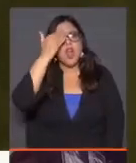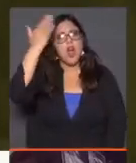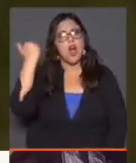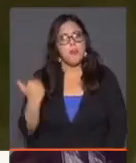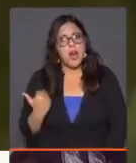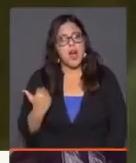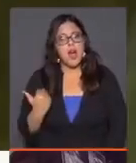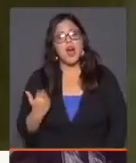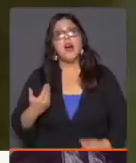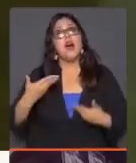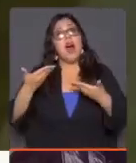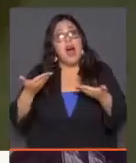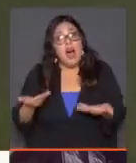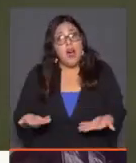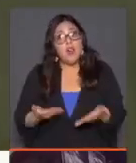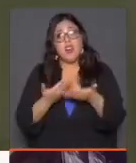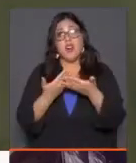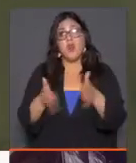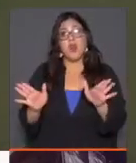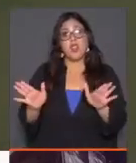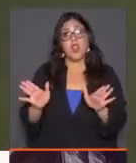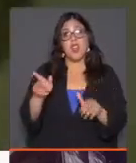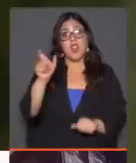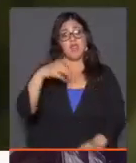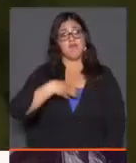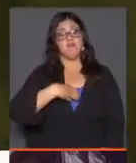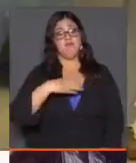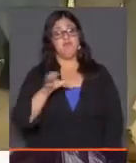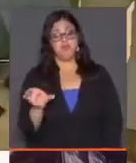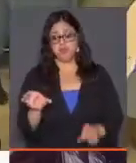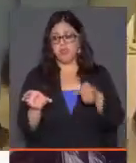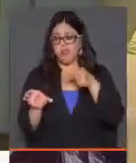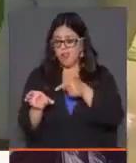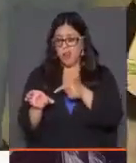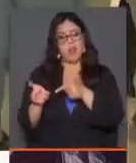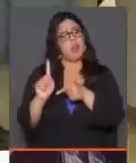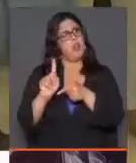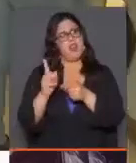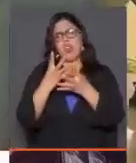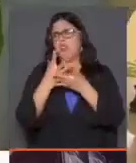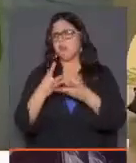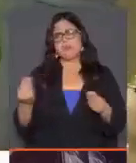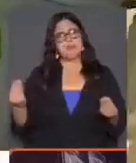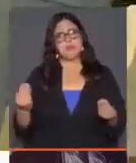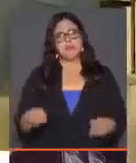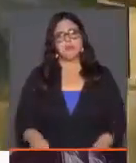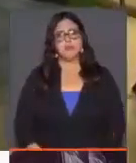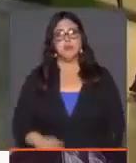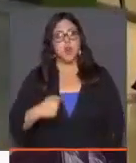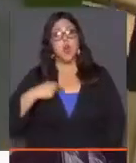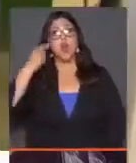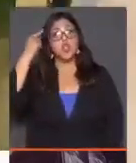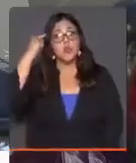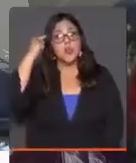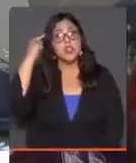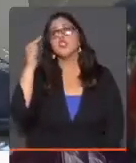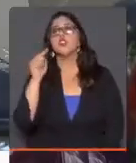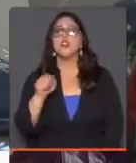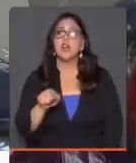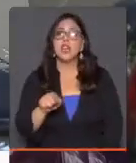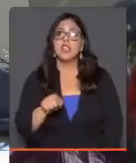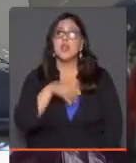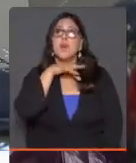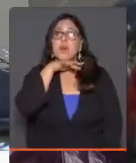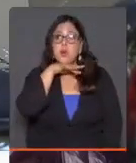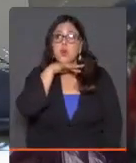cuando cualquier esbozo de empatía debiese desaparecer. Yo calificaría esos largos minutos,